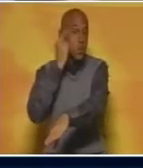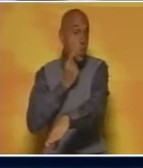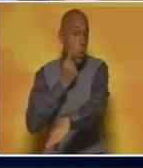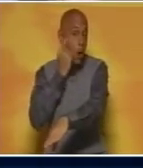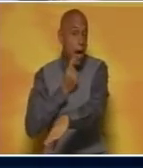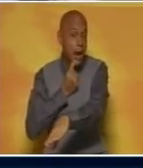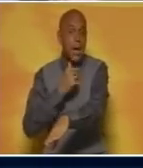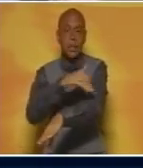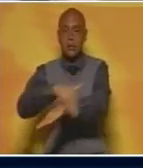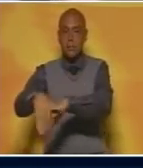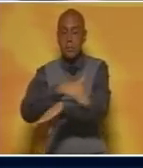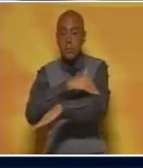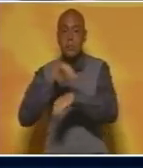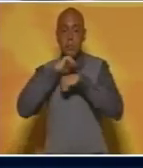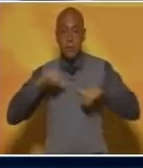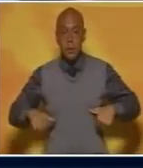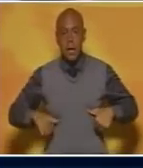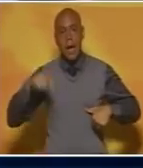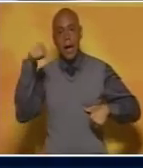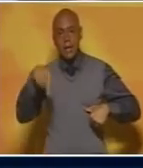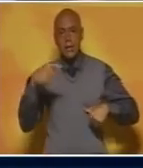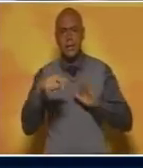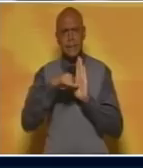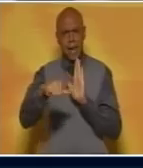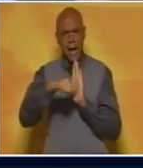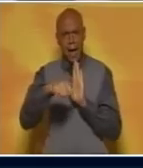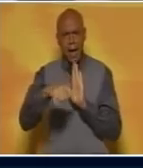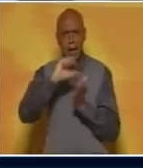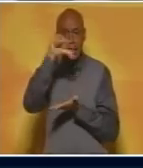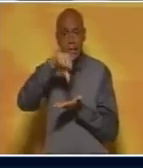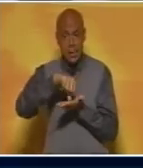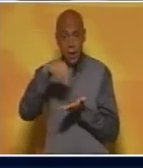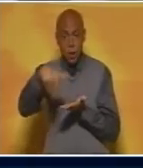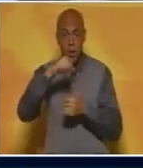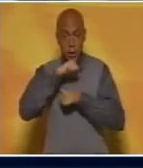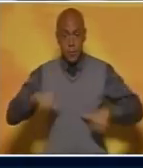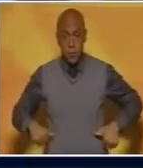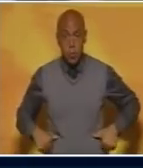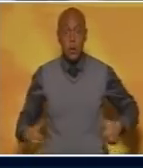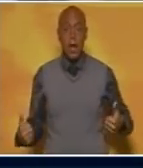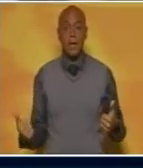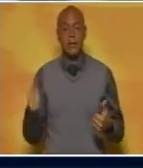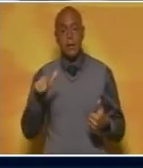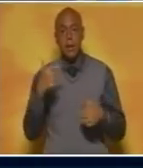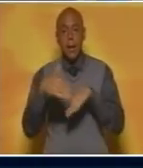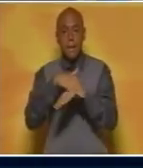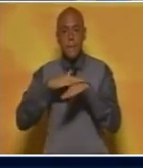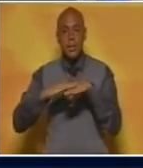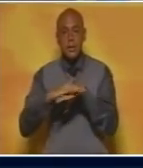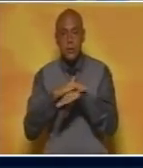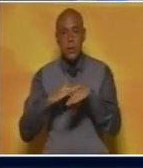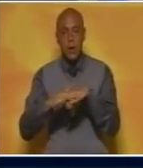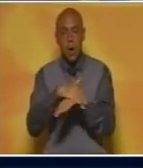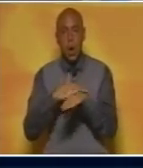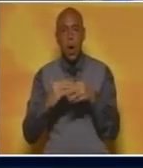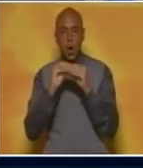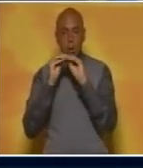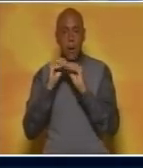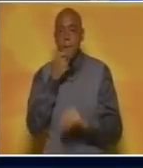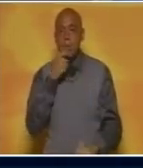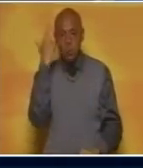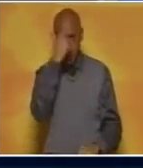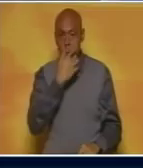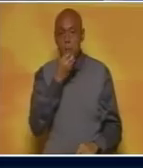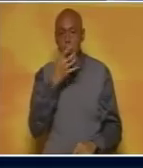Sucre, que está aquí ubicada cercano en el centro de nuestra ciudad, en el marco de la misión Venezuela Bella. Como es tradición, el gobierno